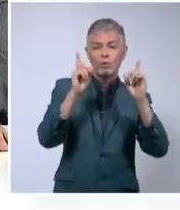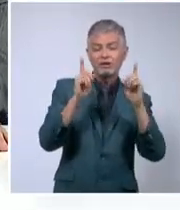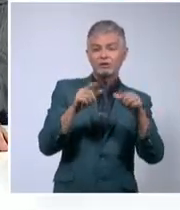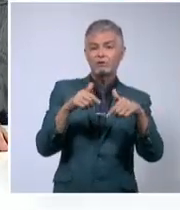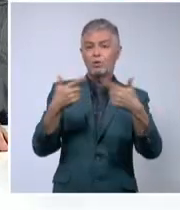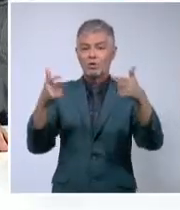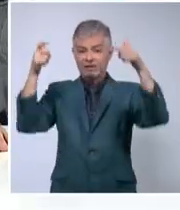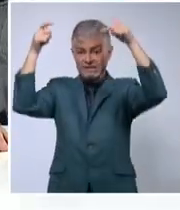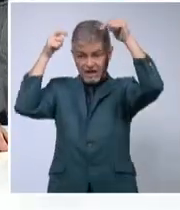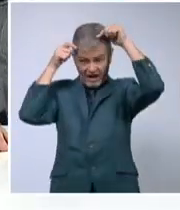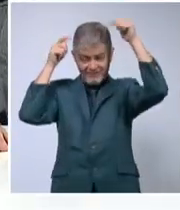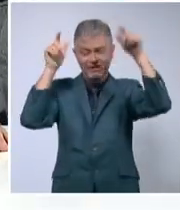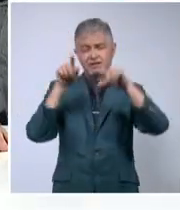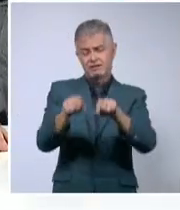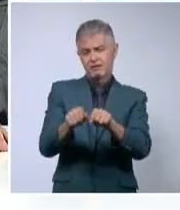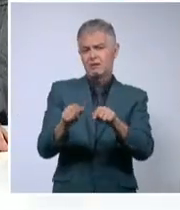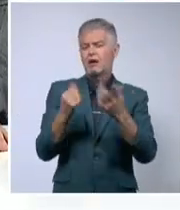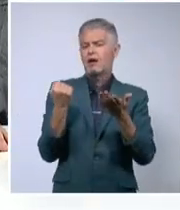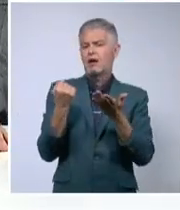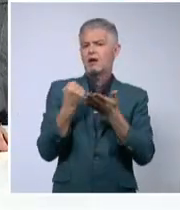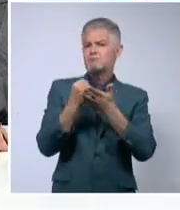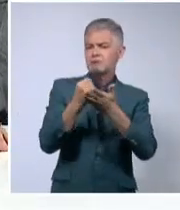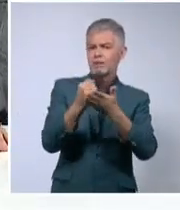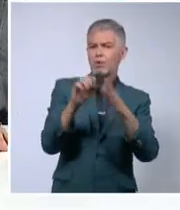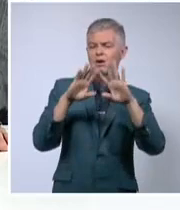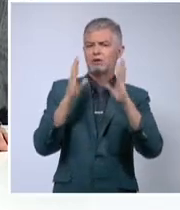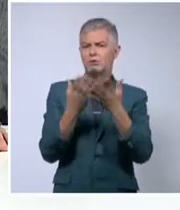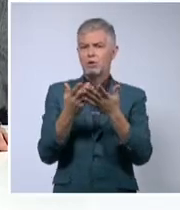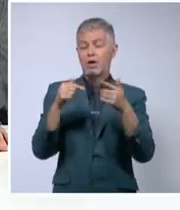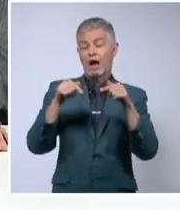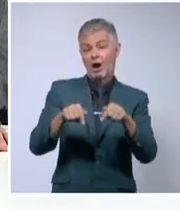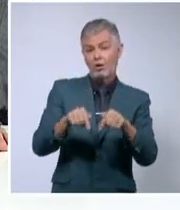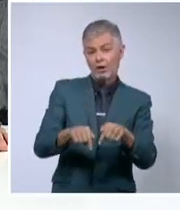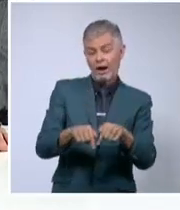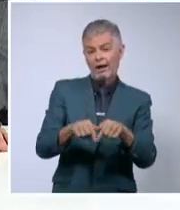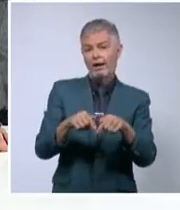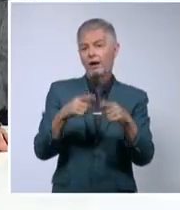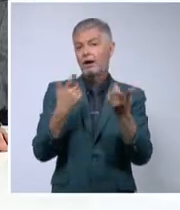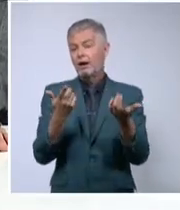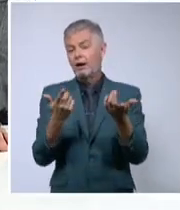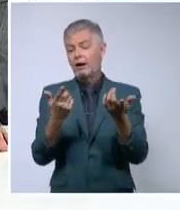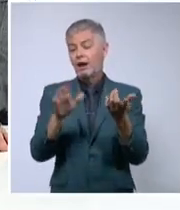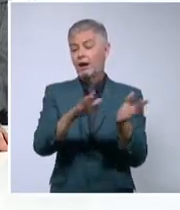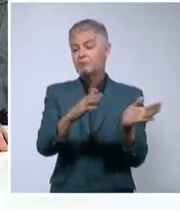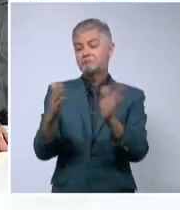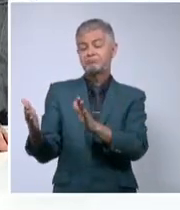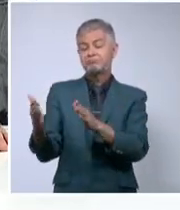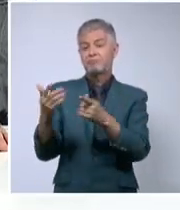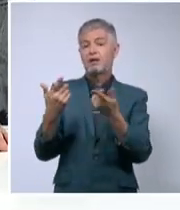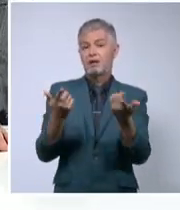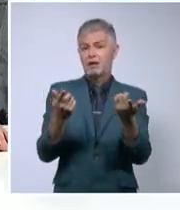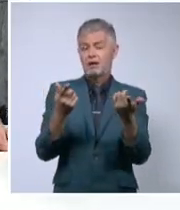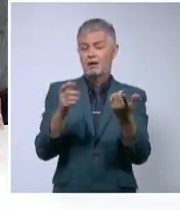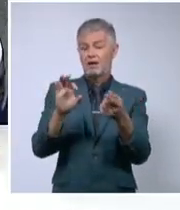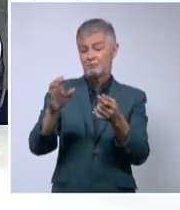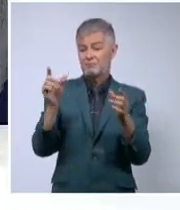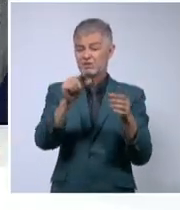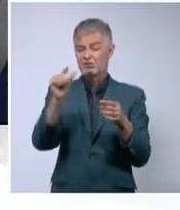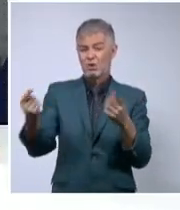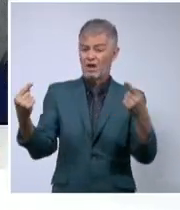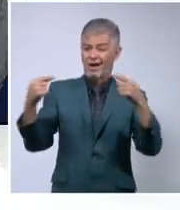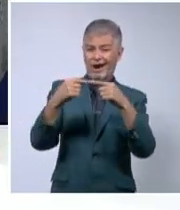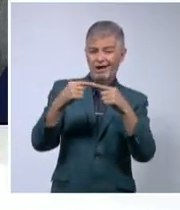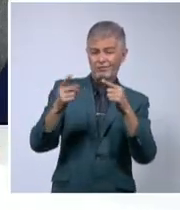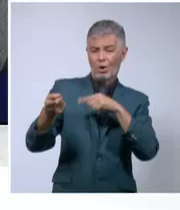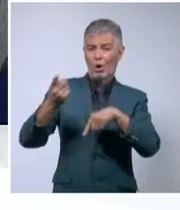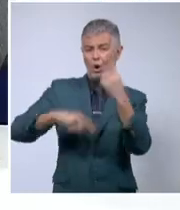extremista totalmente marginada que ahora solo tiene la opción de vociferar desde la periferia, incluido a Juan Guaidó, quien a partir de ahora,